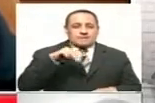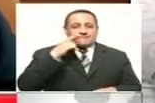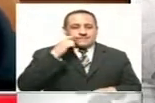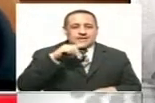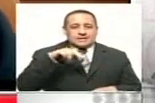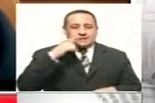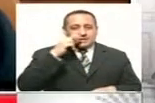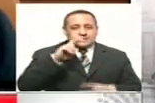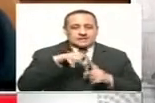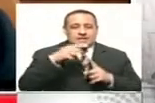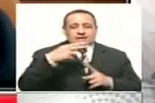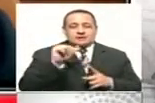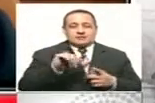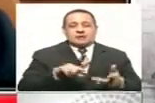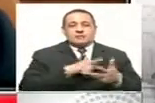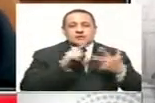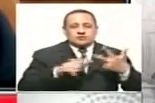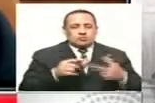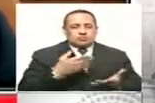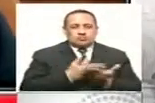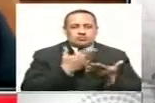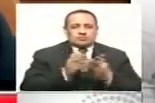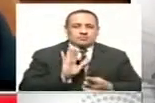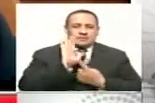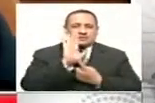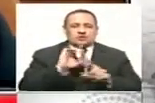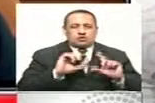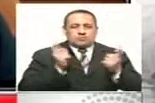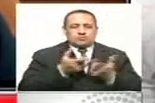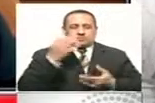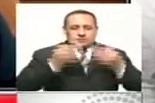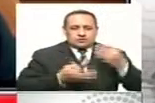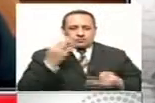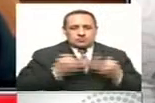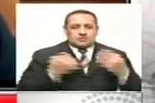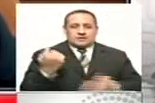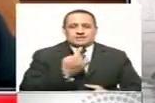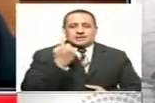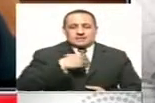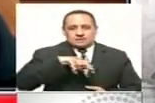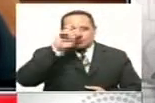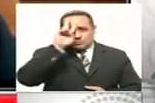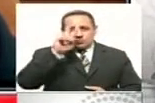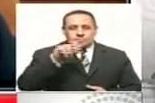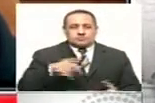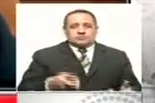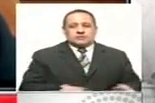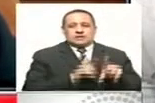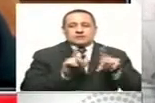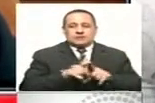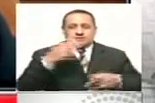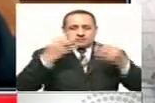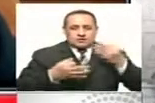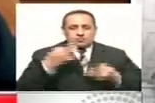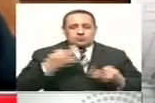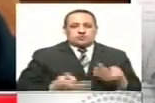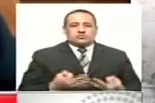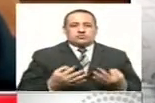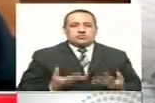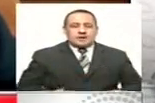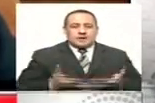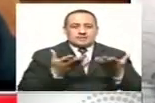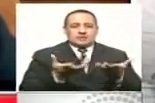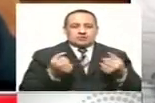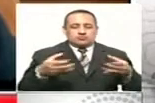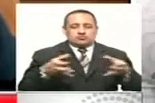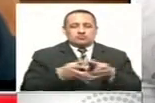Ministros, Mirta Vázquez. Todos han sustentado ante la Comisión de Presupuesto y Cuenta General de la República el presupuesto asignado a